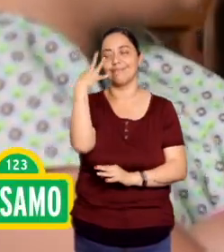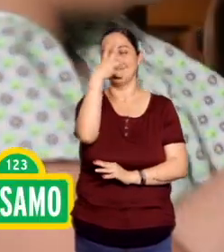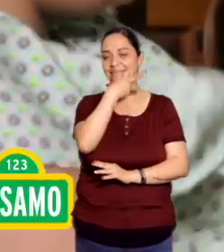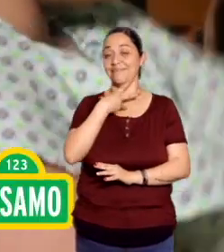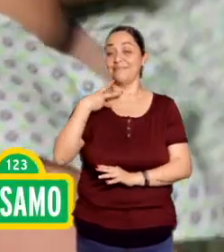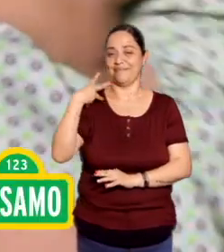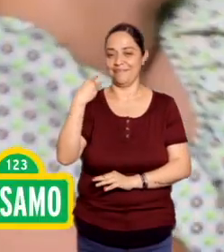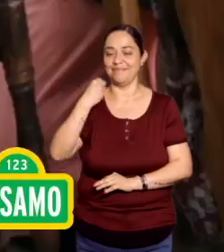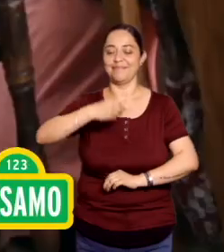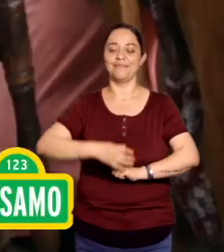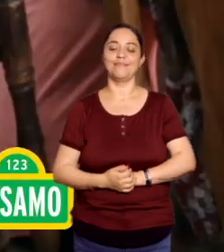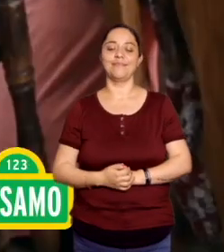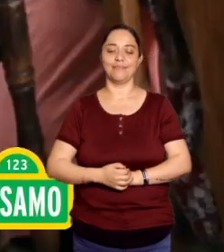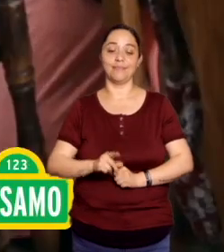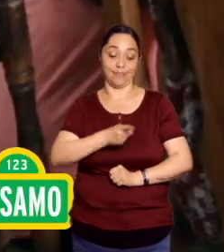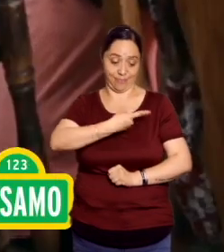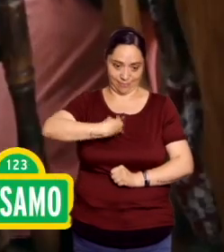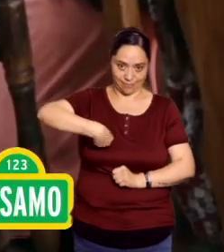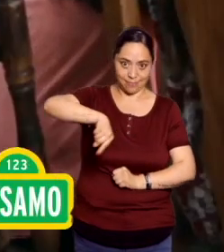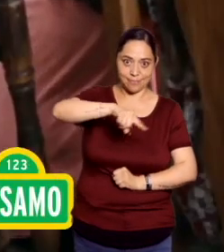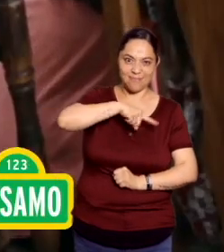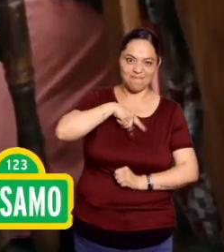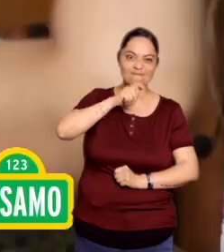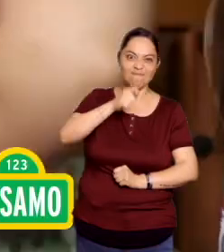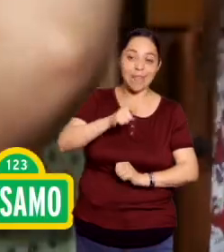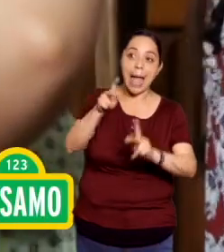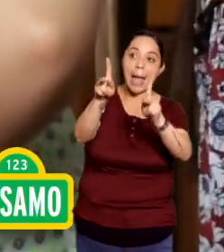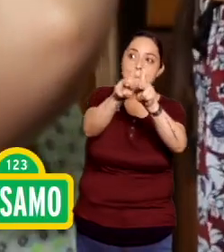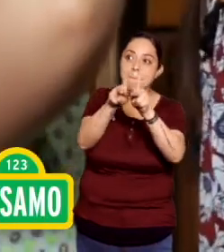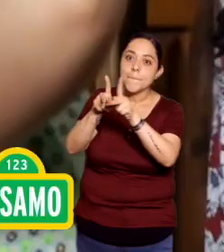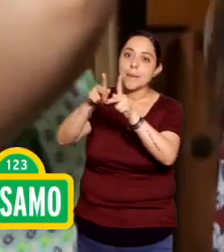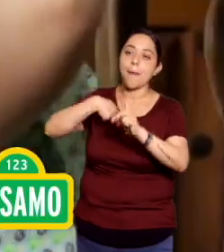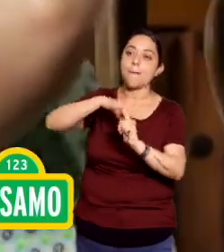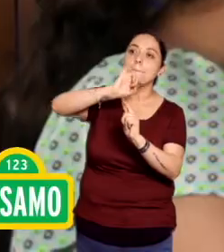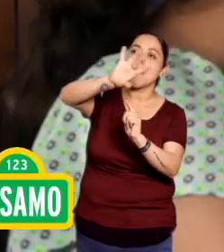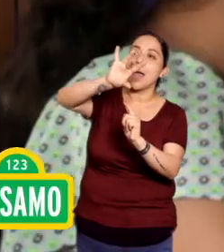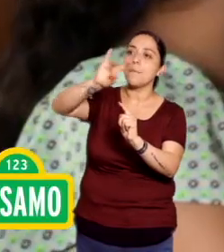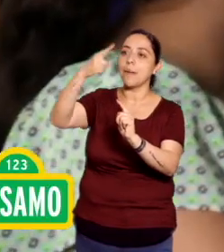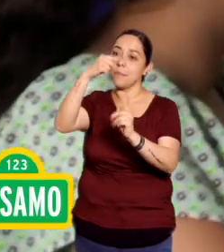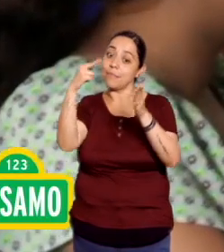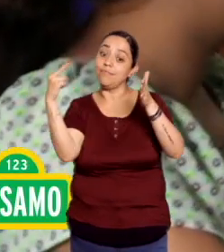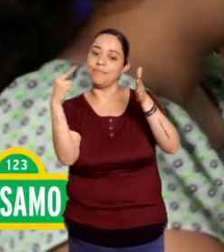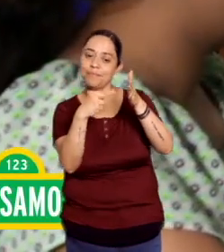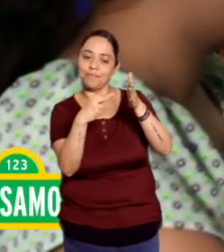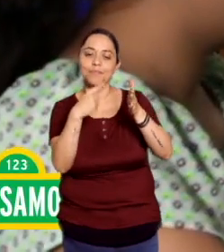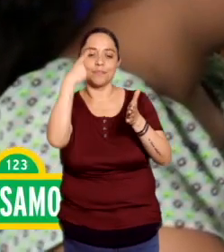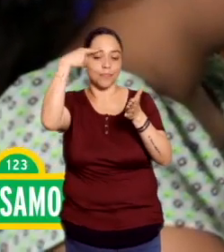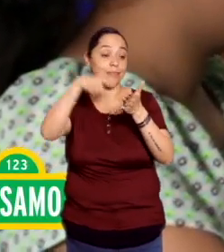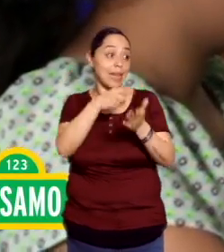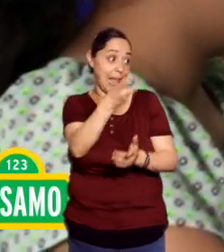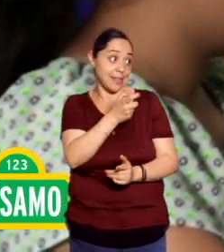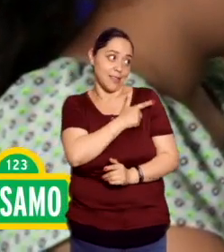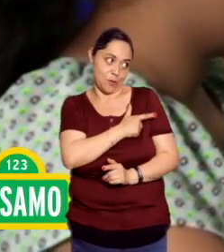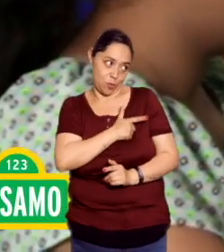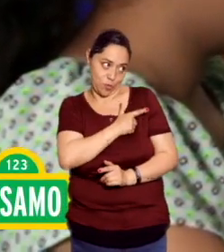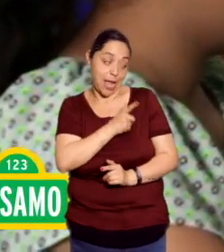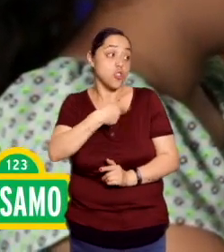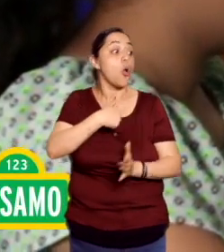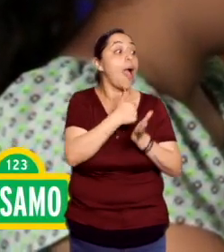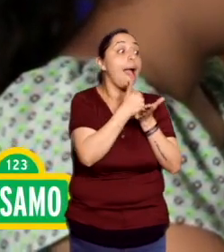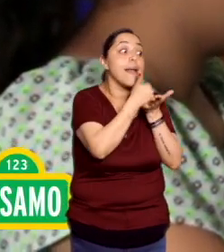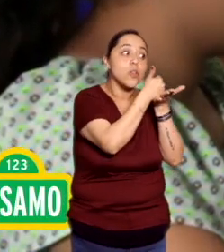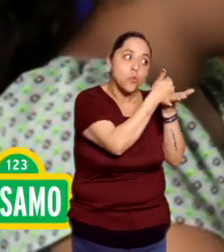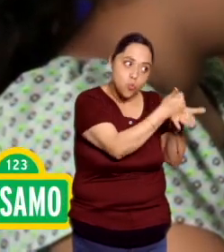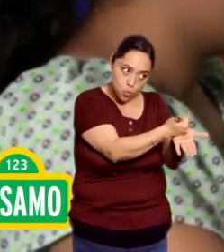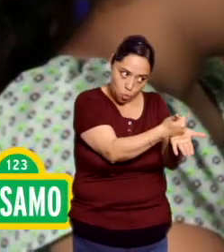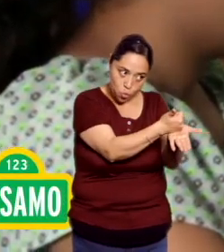muy bonito y vamos a enviárselo a nuestros primos para que lo vean. Yo también creo que les va a dar mucho gusto verlo, pero yo les